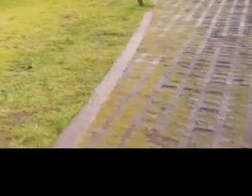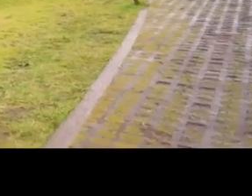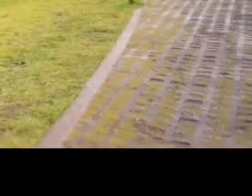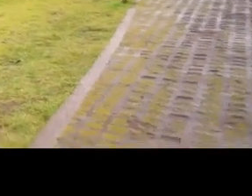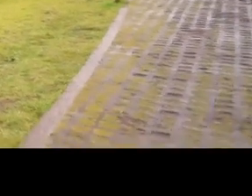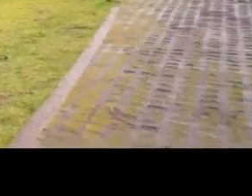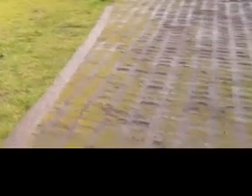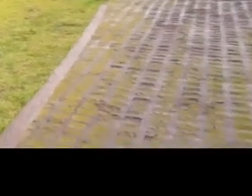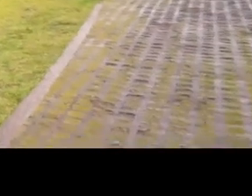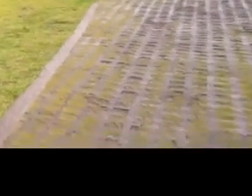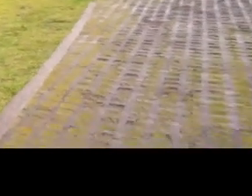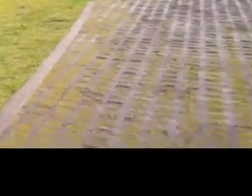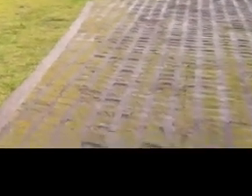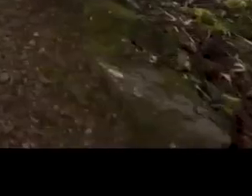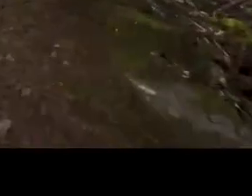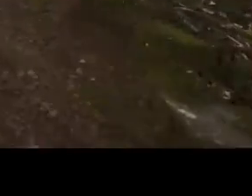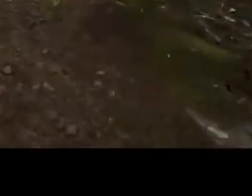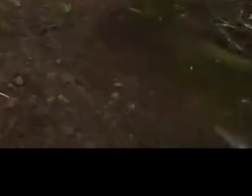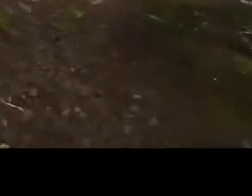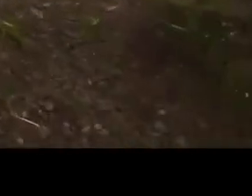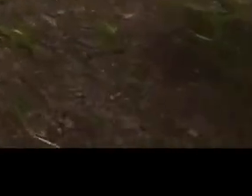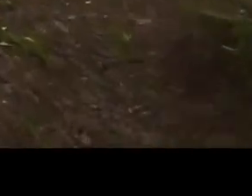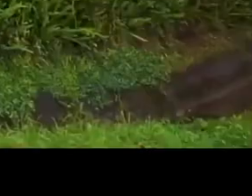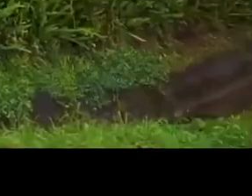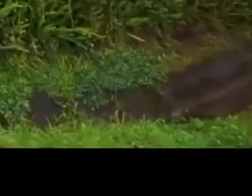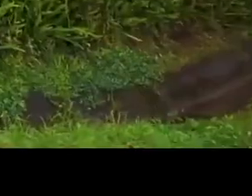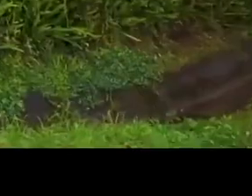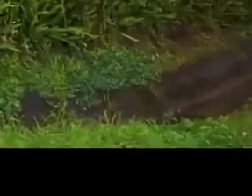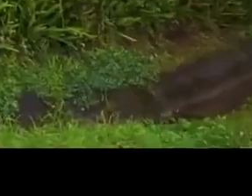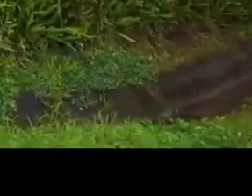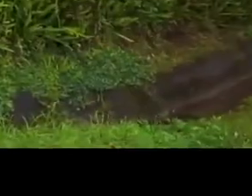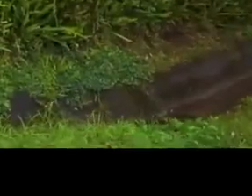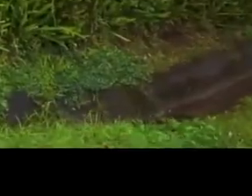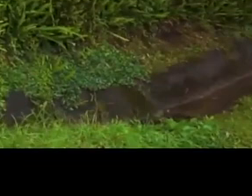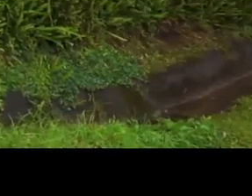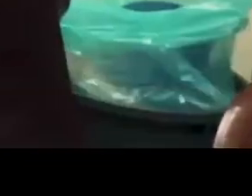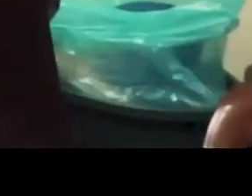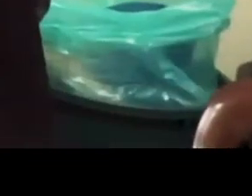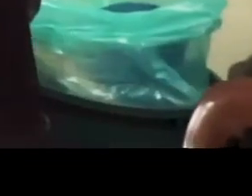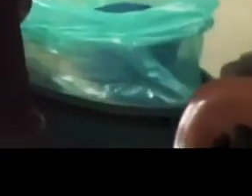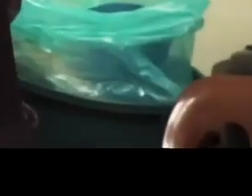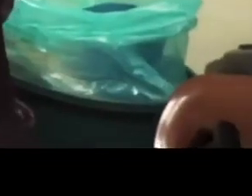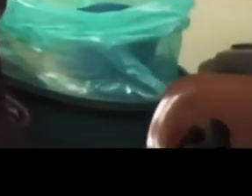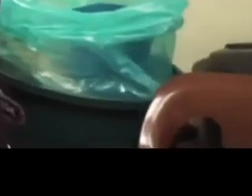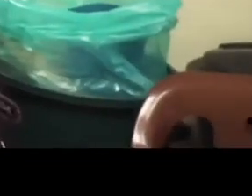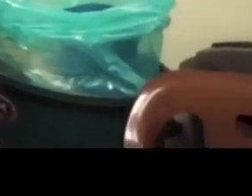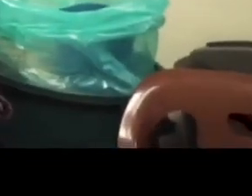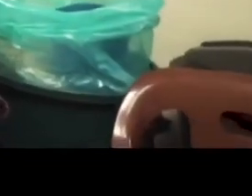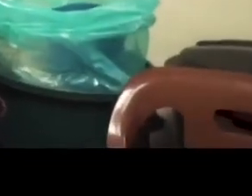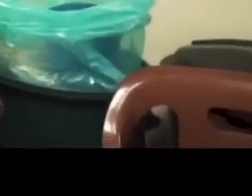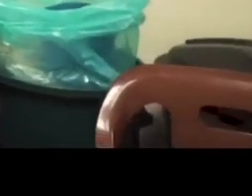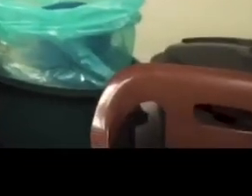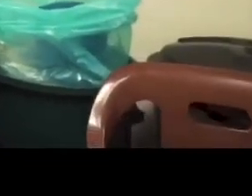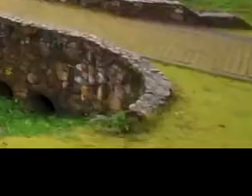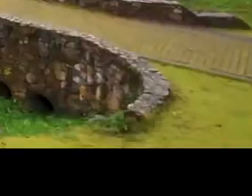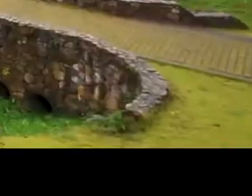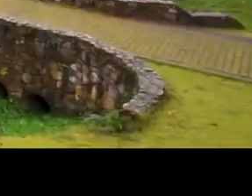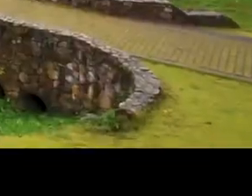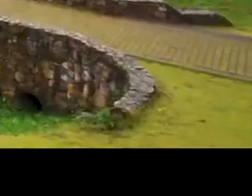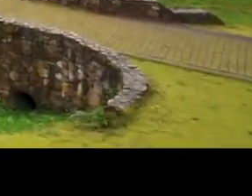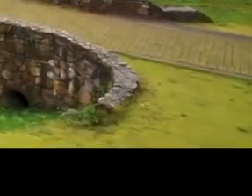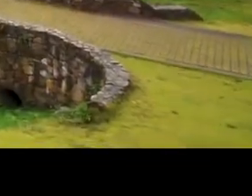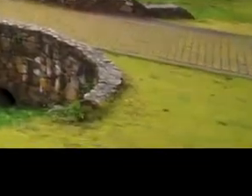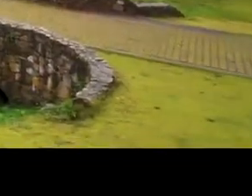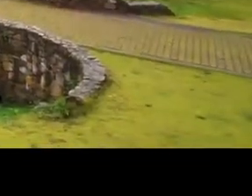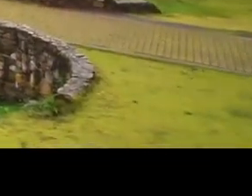deportivas, incluso un salón para reuniones si lo necesitan, ¿verdad? Estamos ubicados en el kilómetro 151.5,